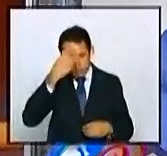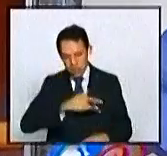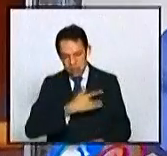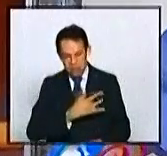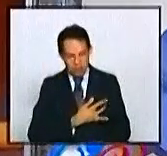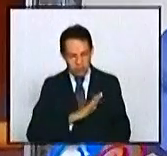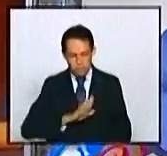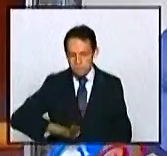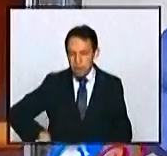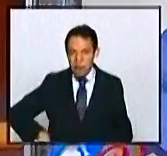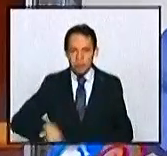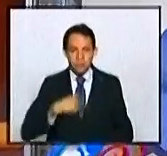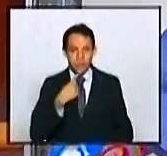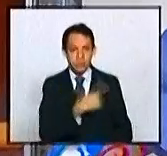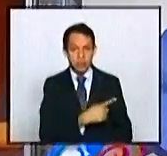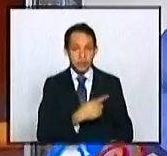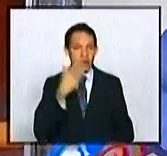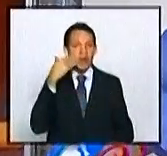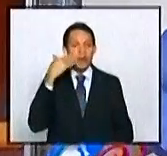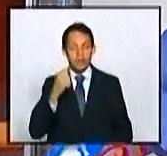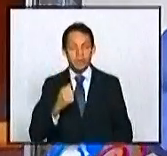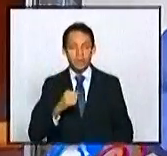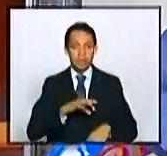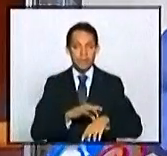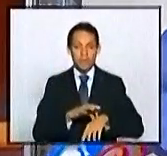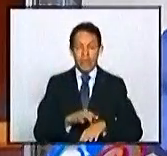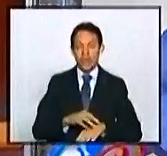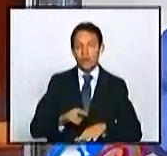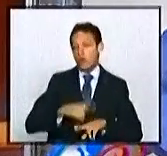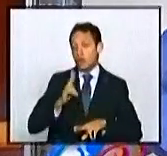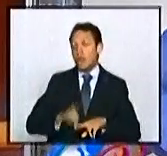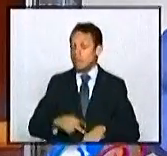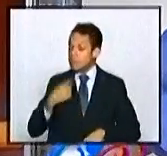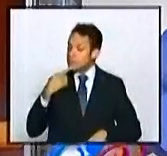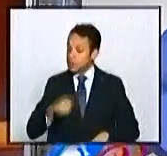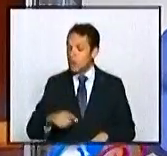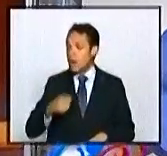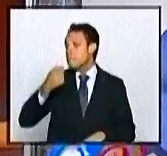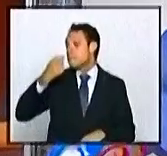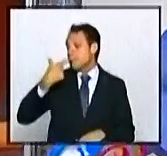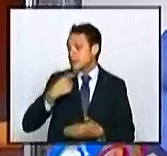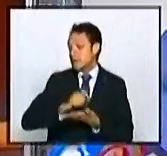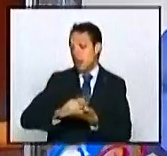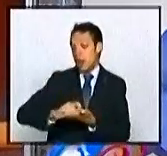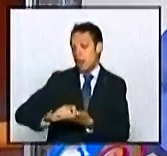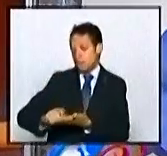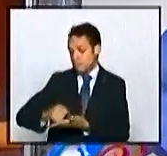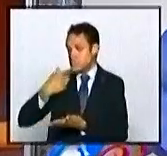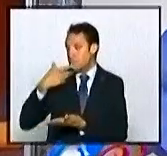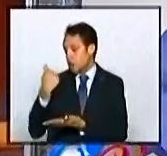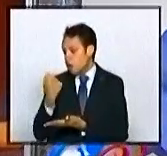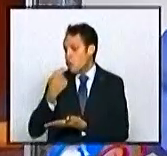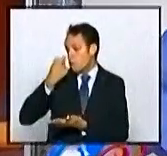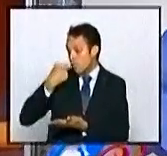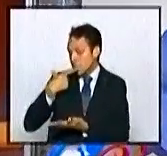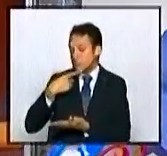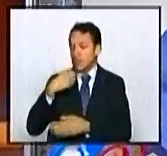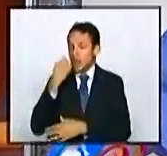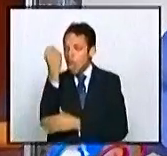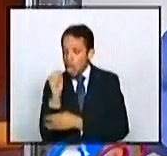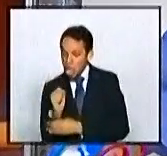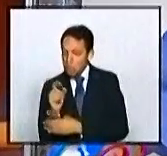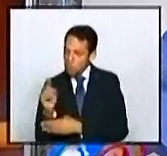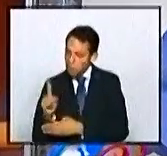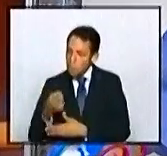muy mal. Si yo hubiera sido un médico ortodoxo, pues seguramente le hubiera mandado una mitriptilina, un antidepresivo,